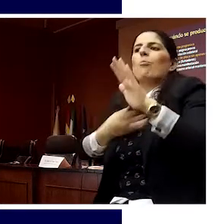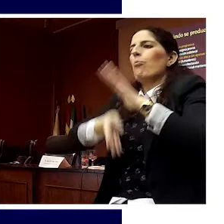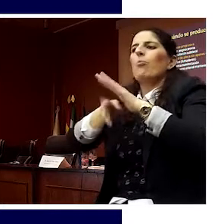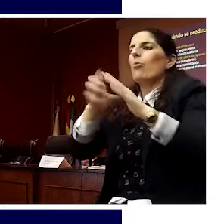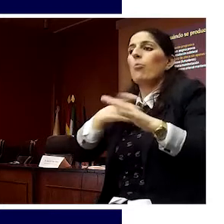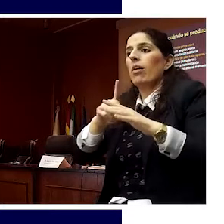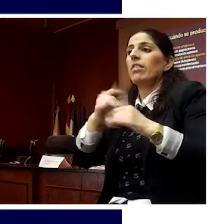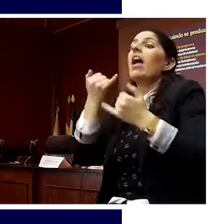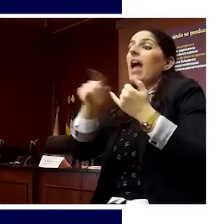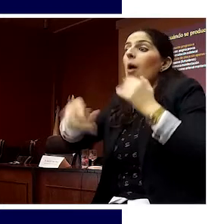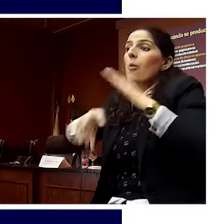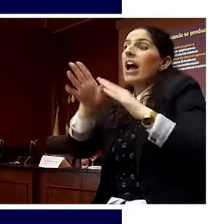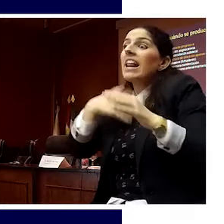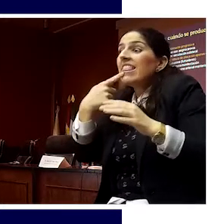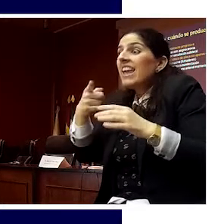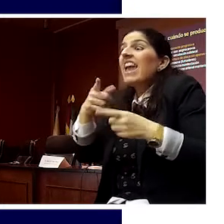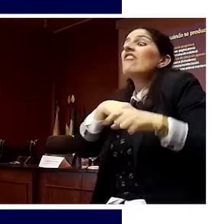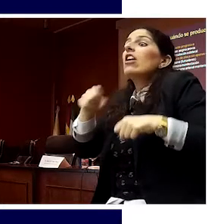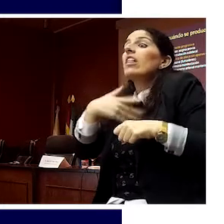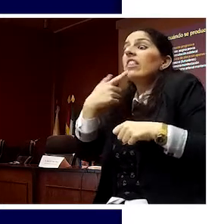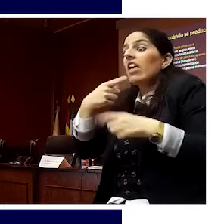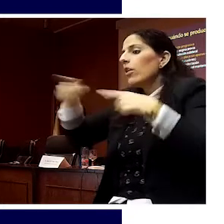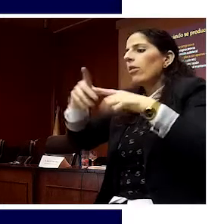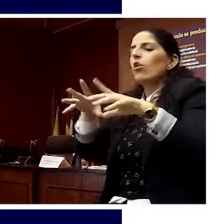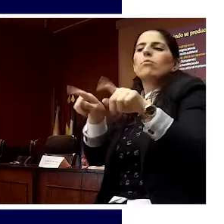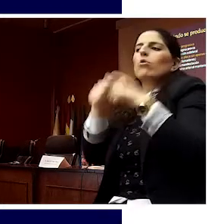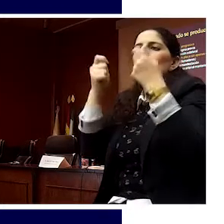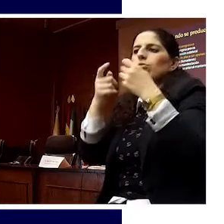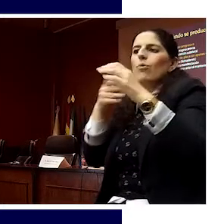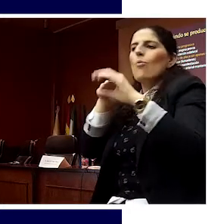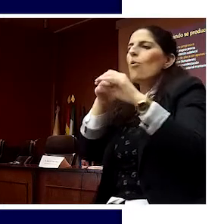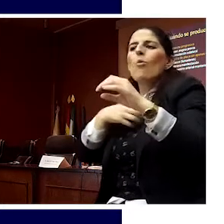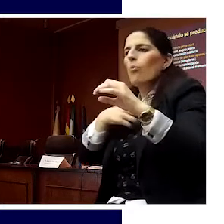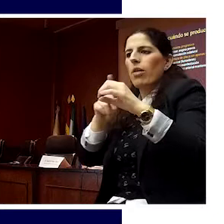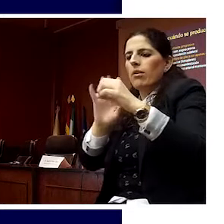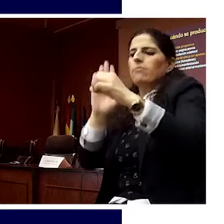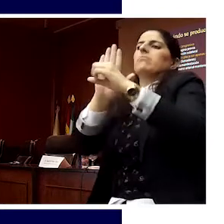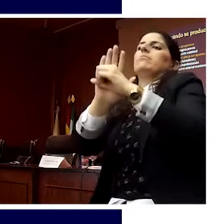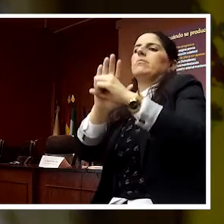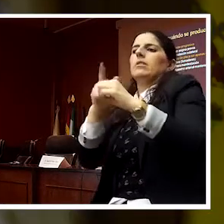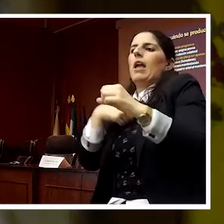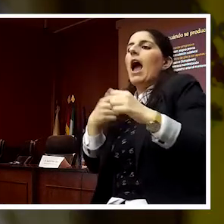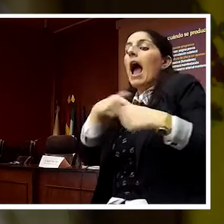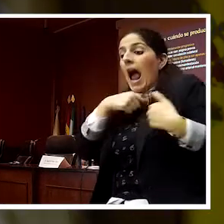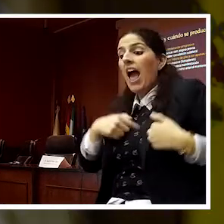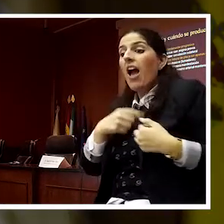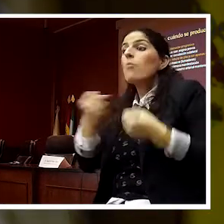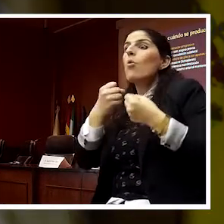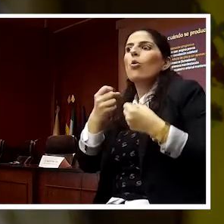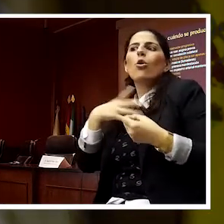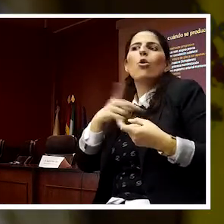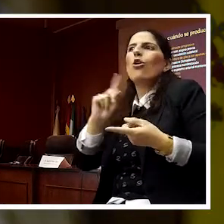fatal, porque sin previo aviso que se apongan